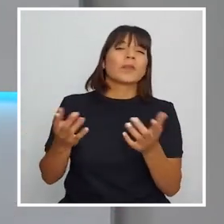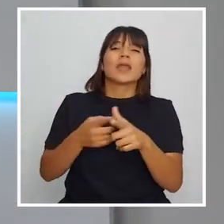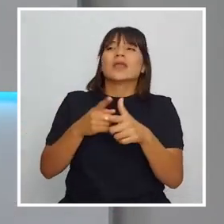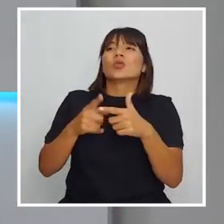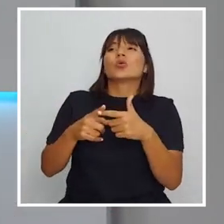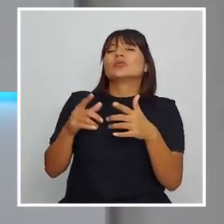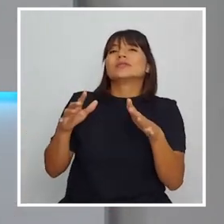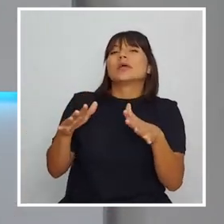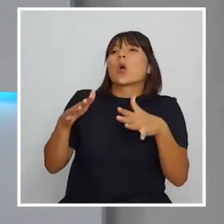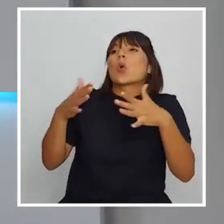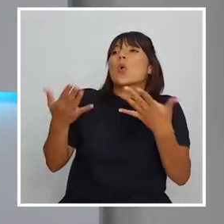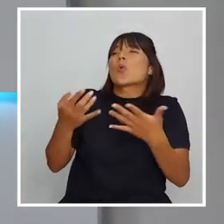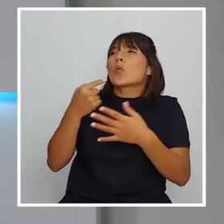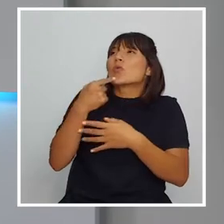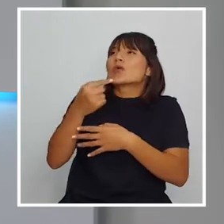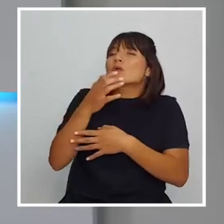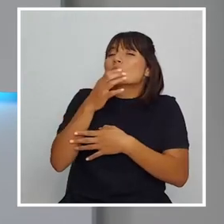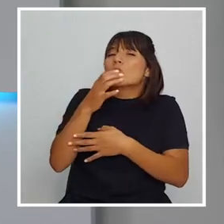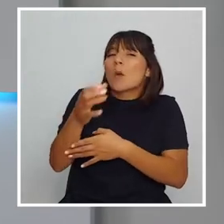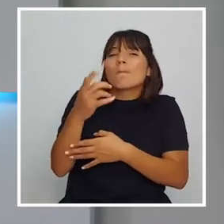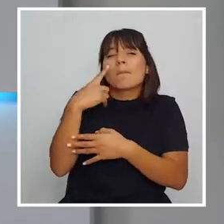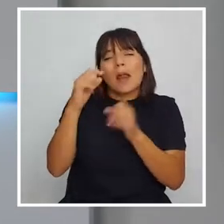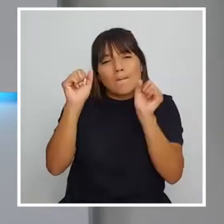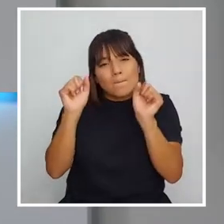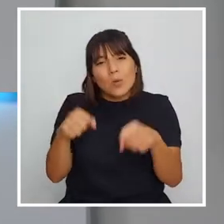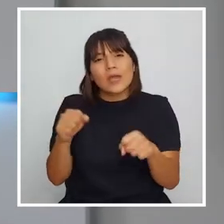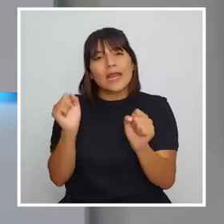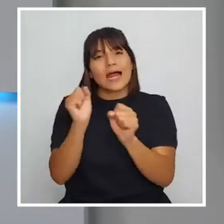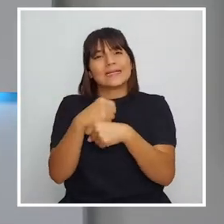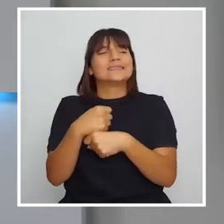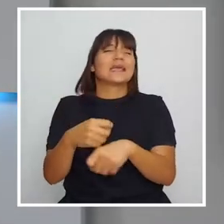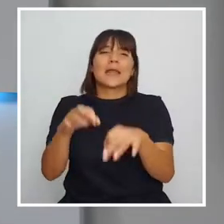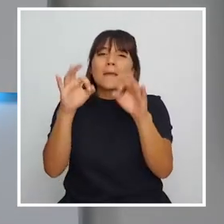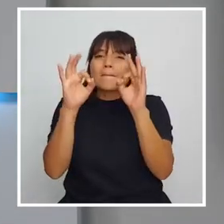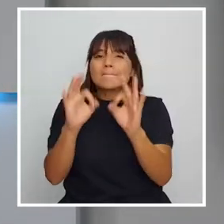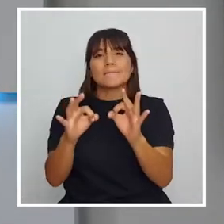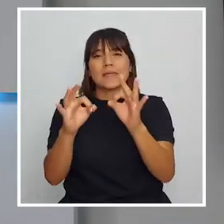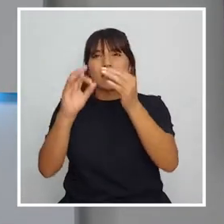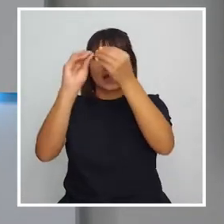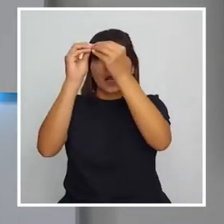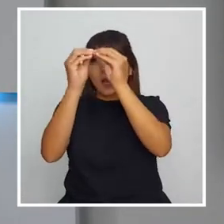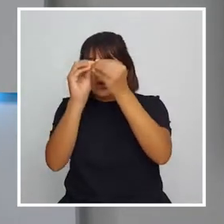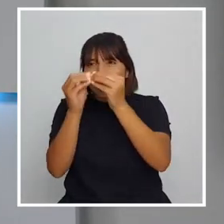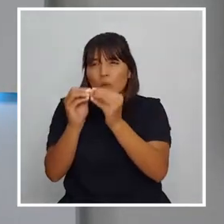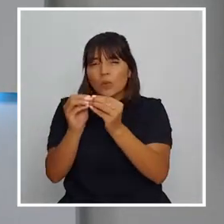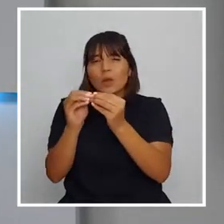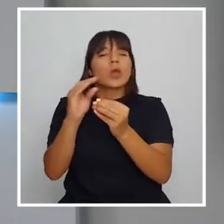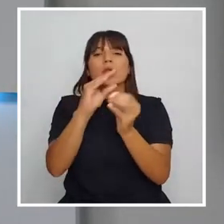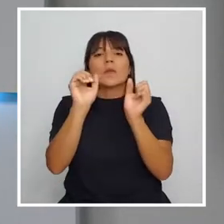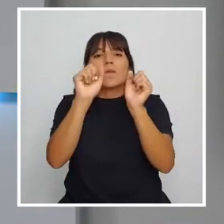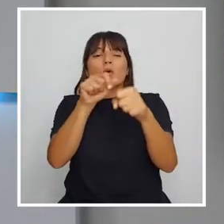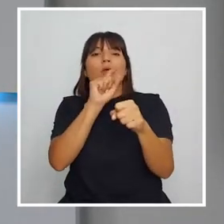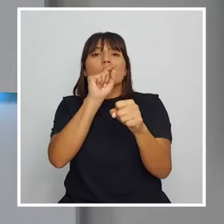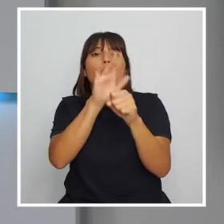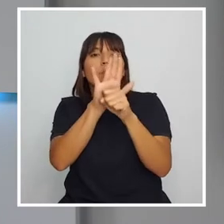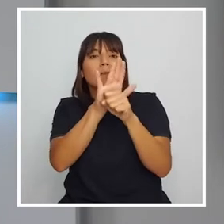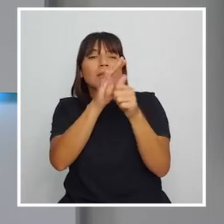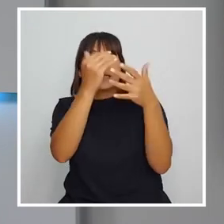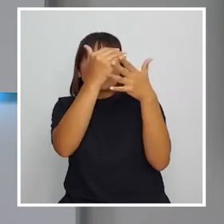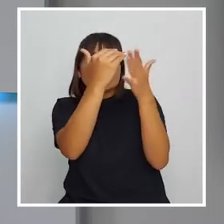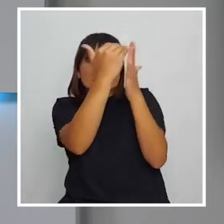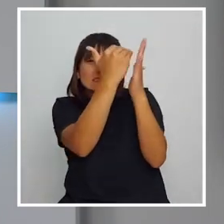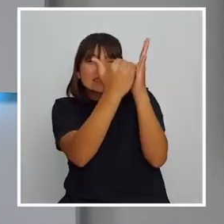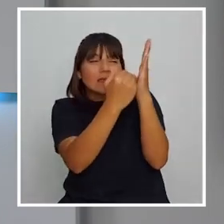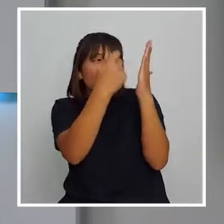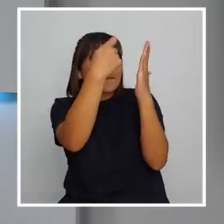¿Cómo se le puede recomendar como para que pueda hacer bien el cálculo y poder discriminar la lista que tiene de sus cosas, ¿verdad? Que la